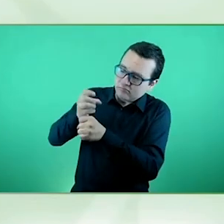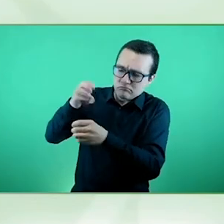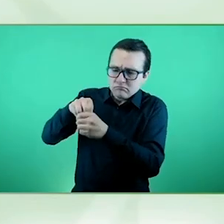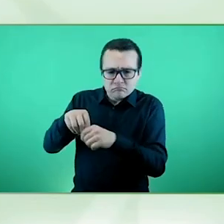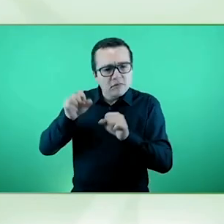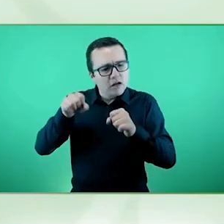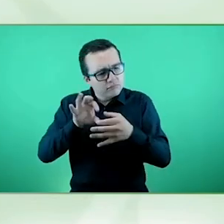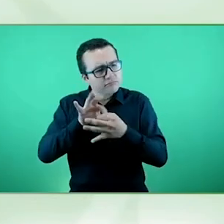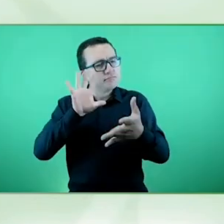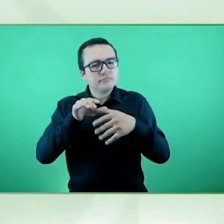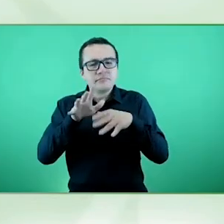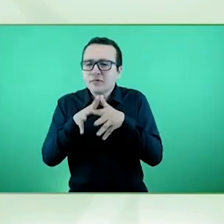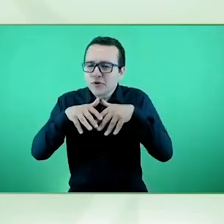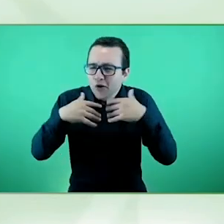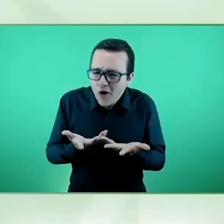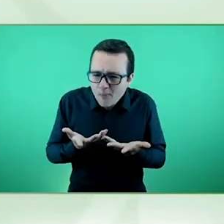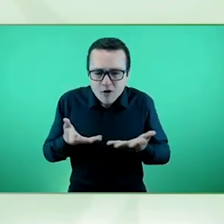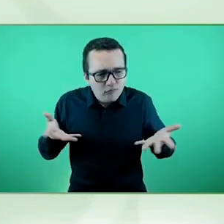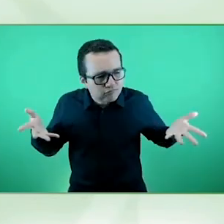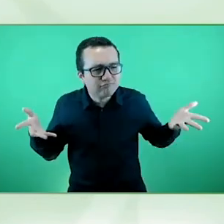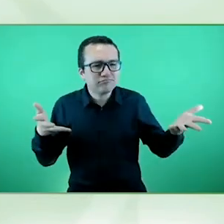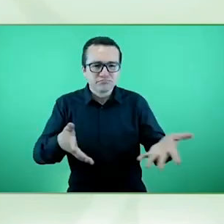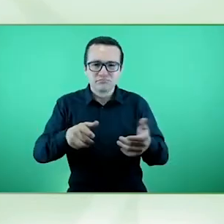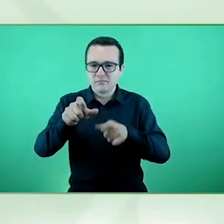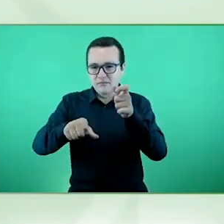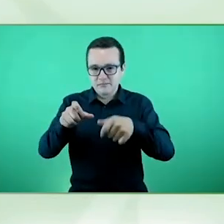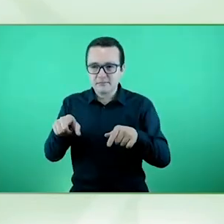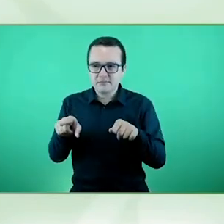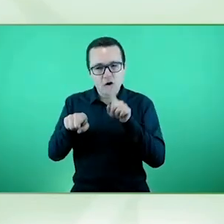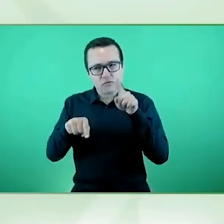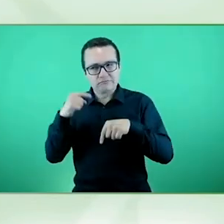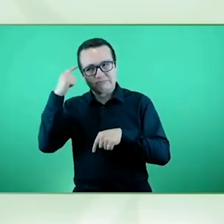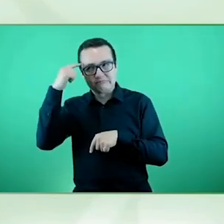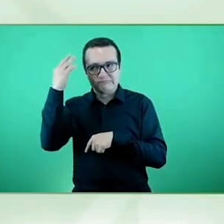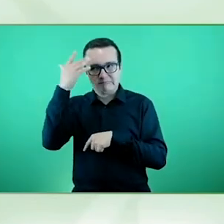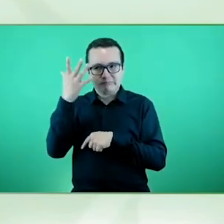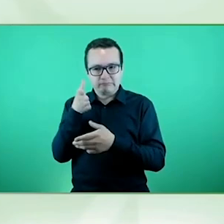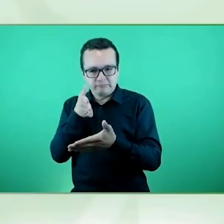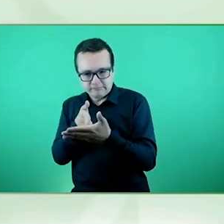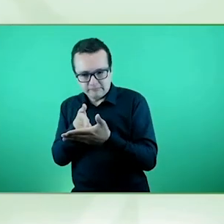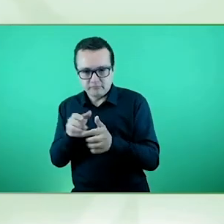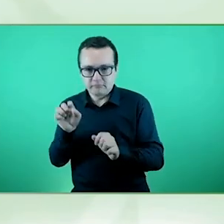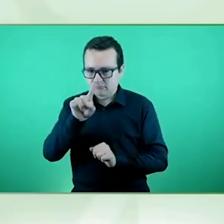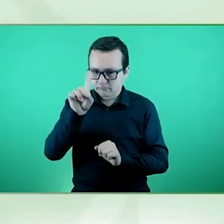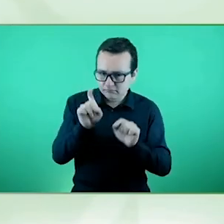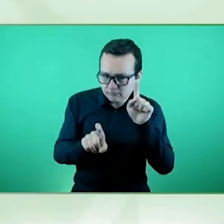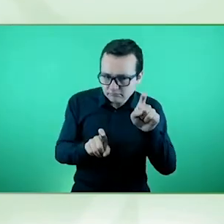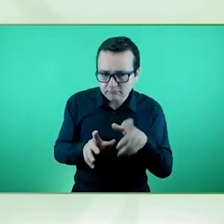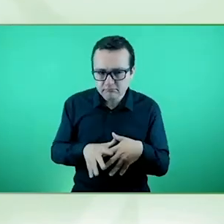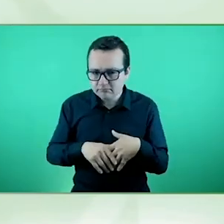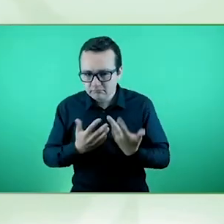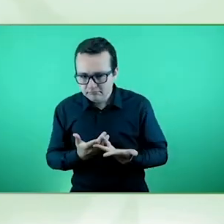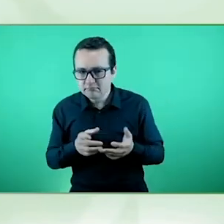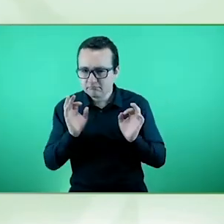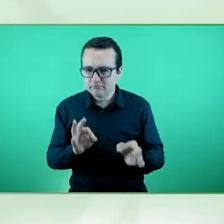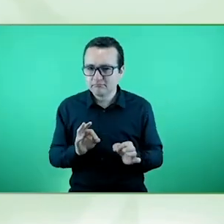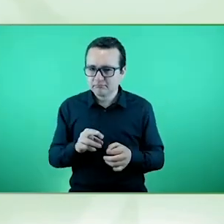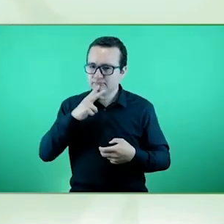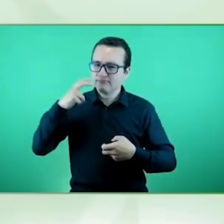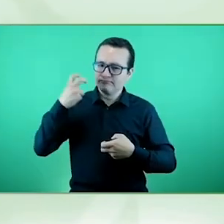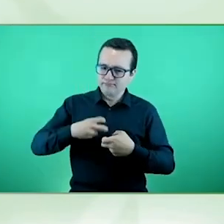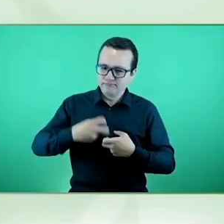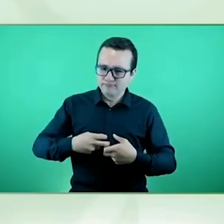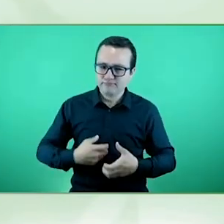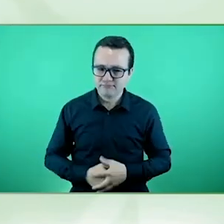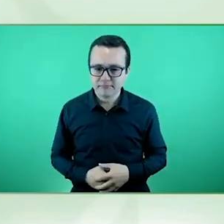genera ciertas limitaciones y barreras que suelen ser difíciles de sortear. Entonces veremos en